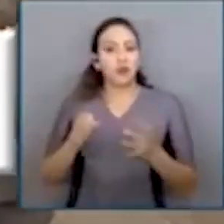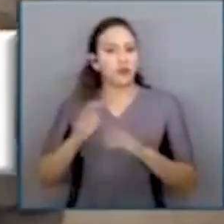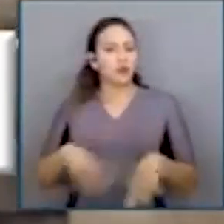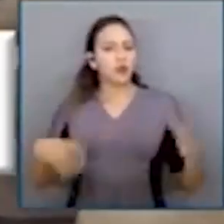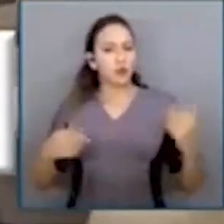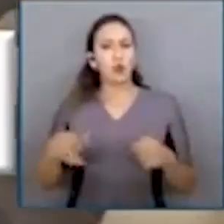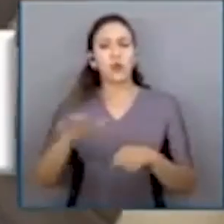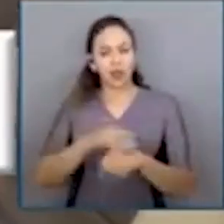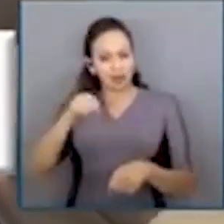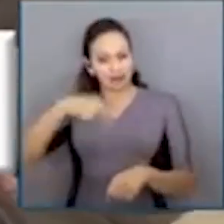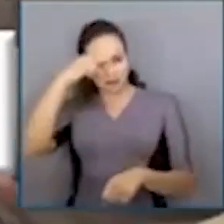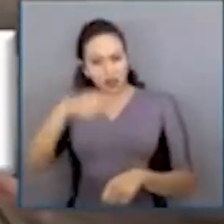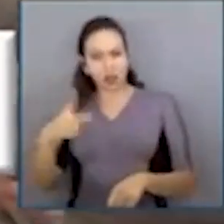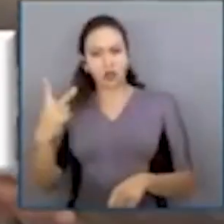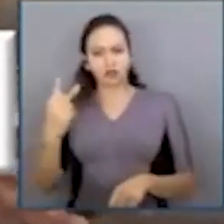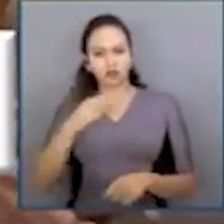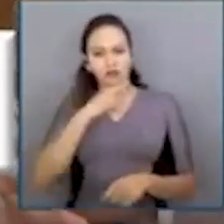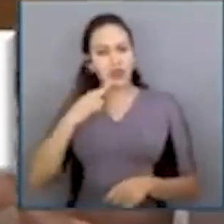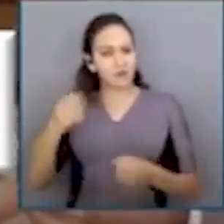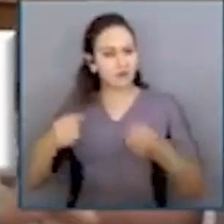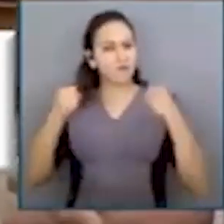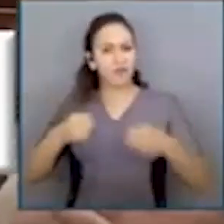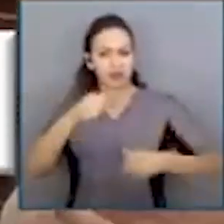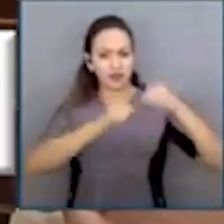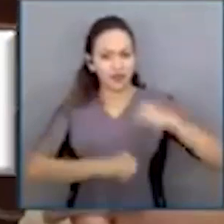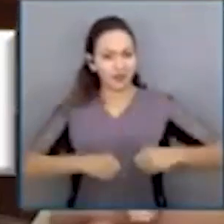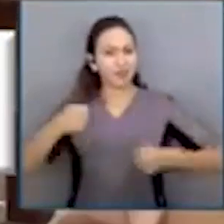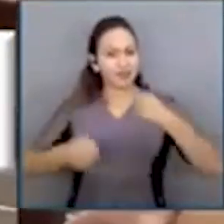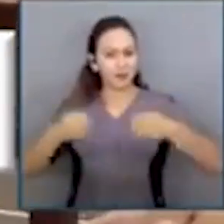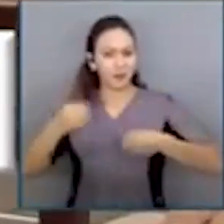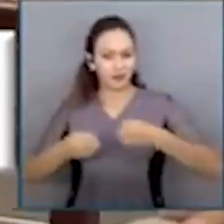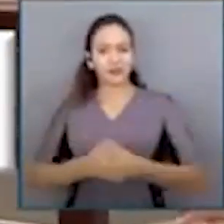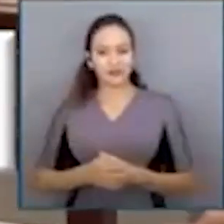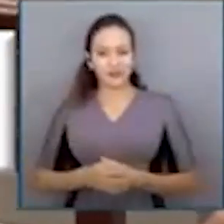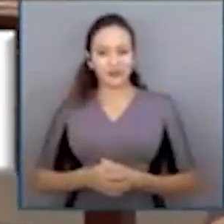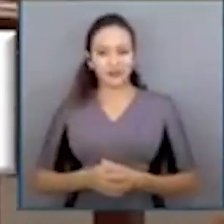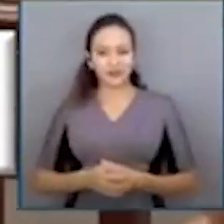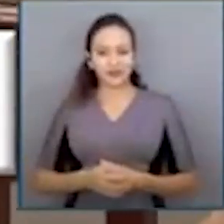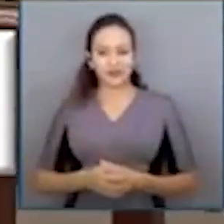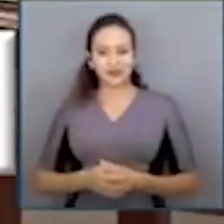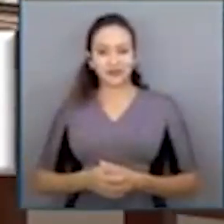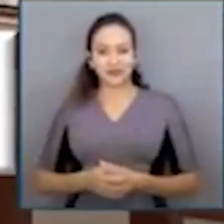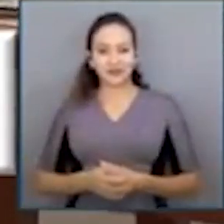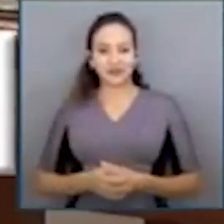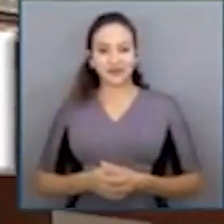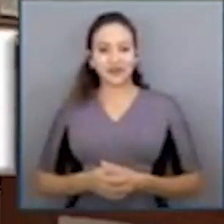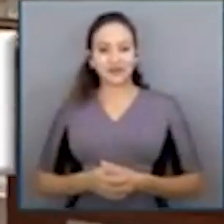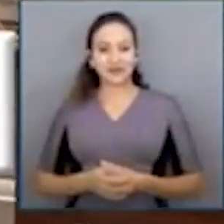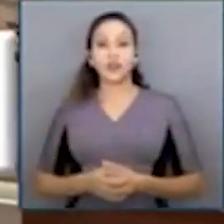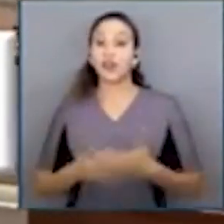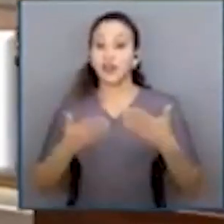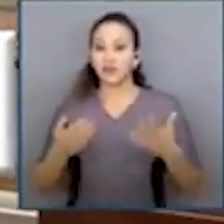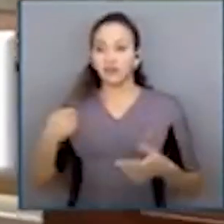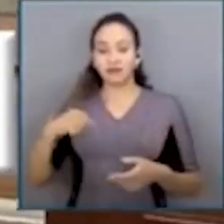fuertes a nivel del poder judicial en la televisión pública de América Latina por un lado vamos